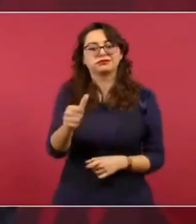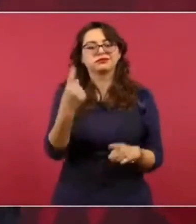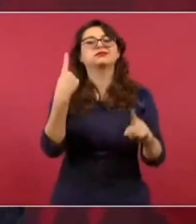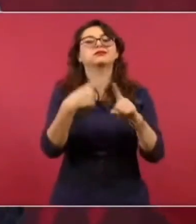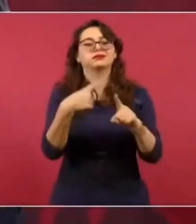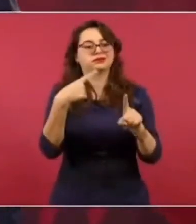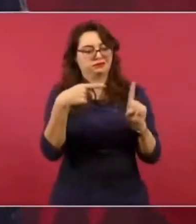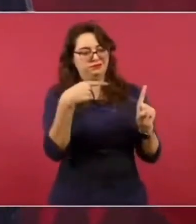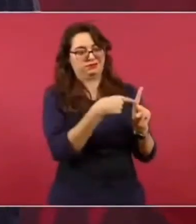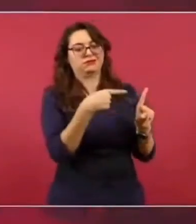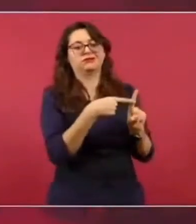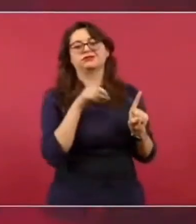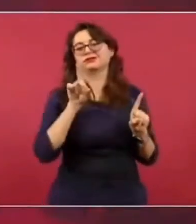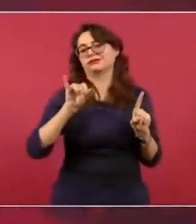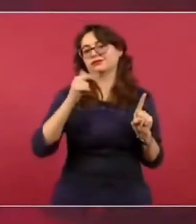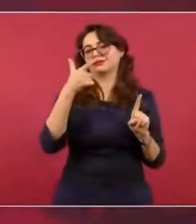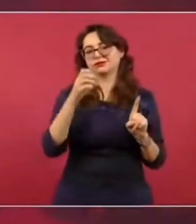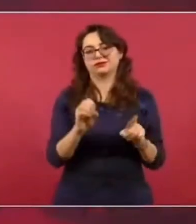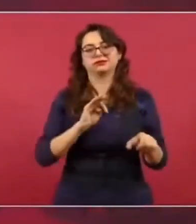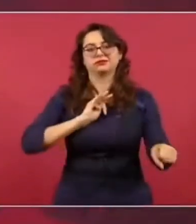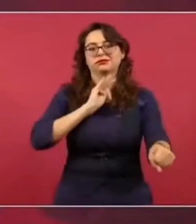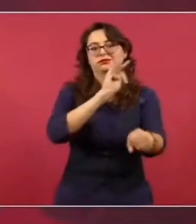Aguilar Camín,